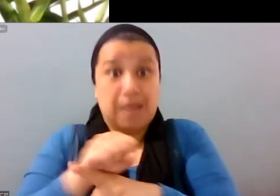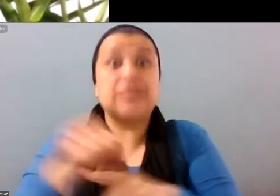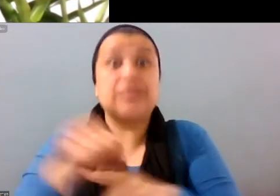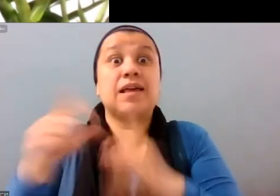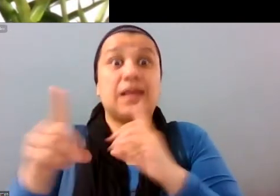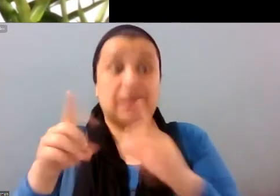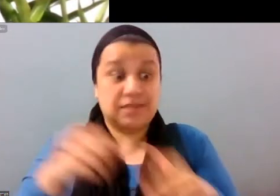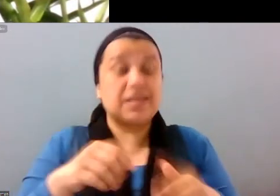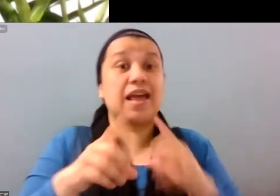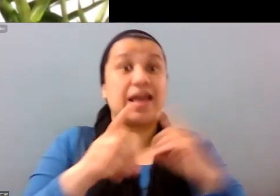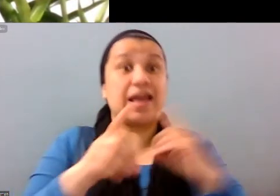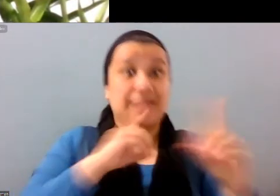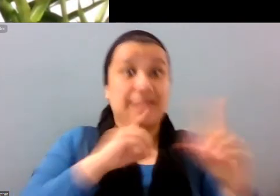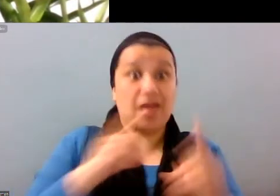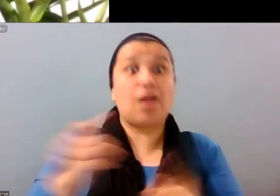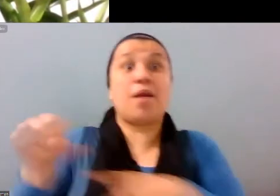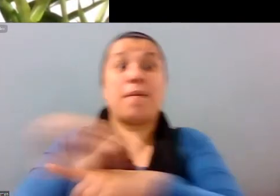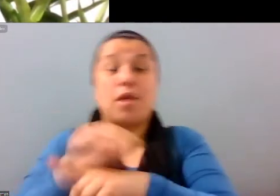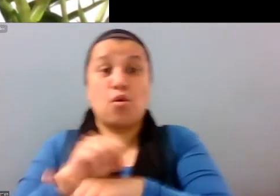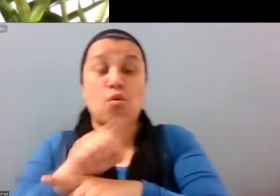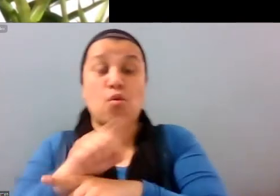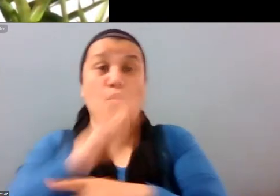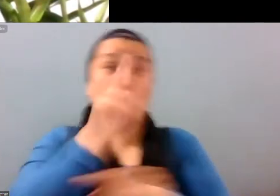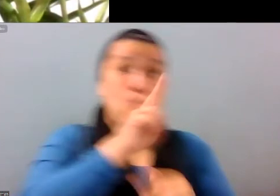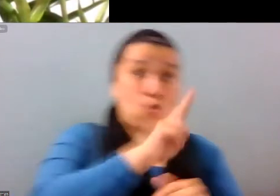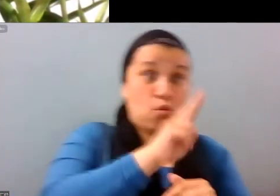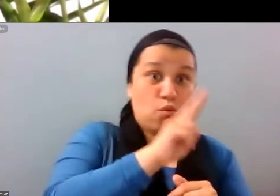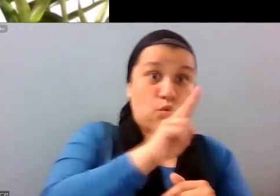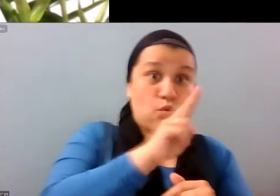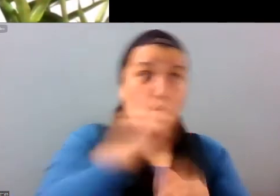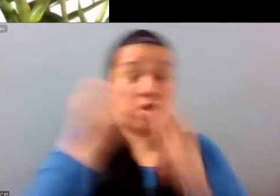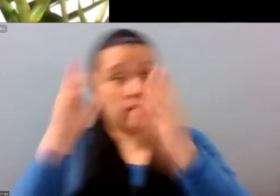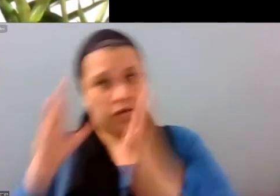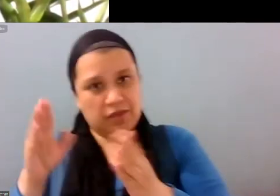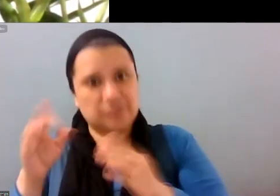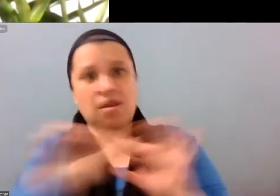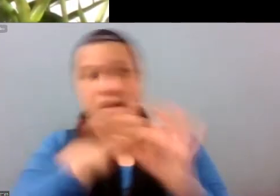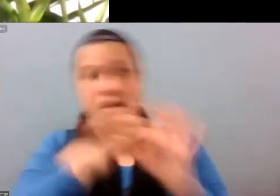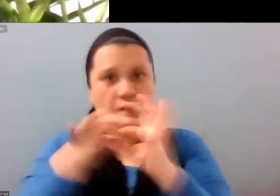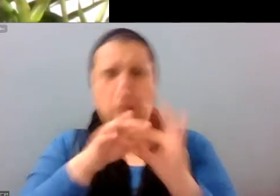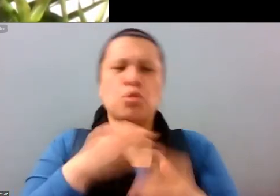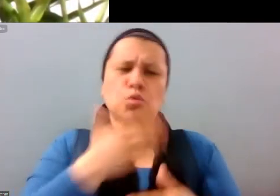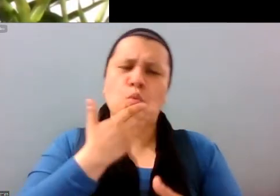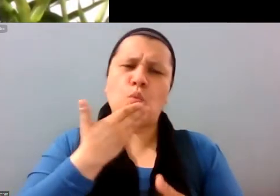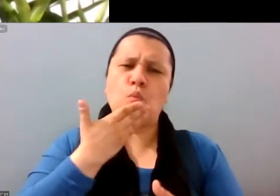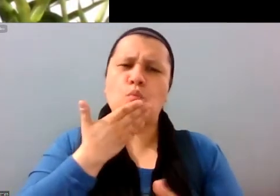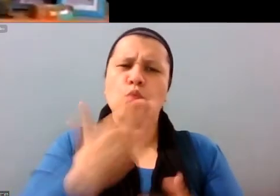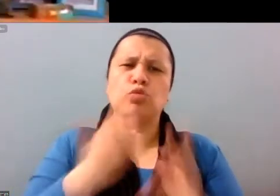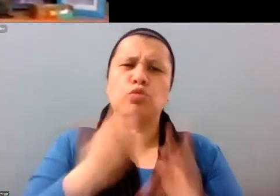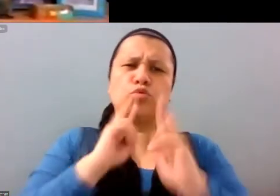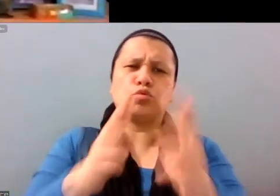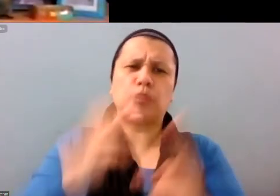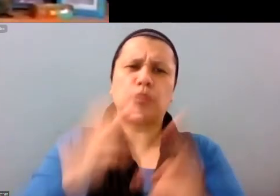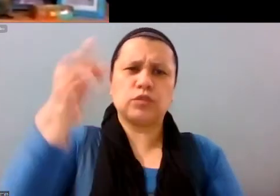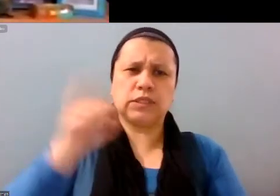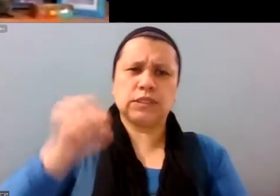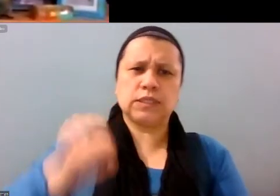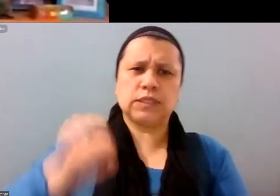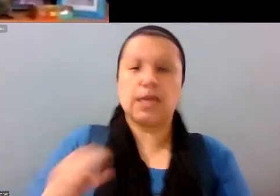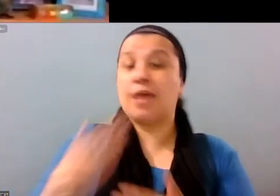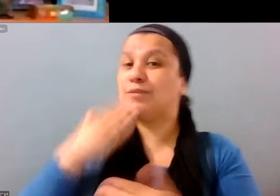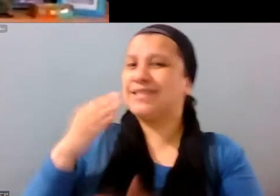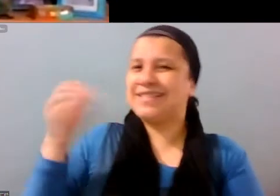UNED ANDE UNED Docentes yo creo que vamos a lograr muy buenos resultados muchas gracias don Vinicio y estoy segura